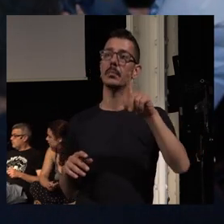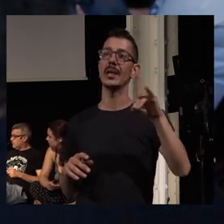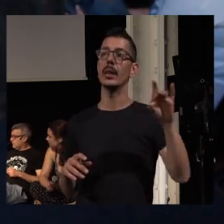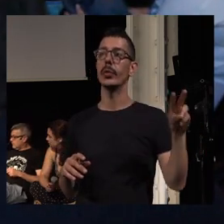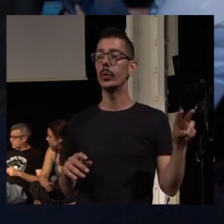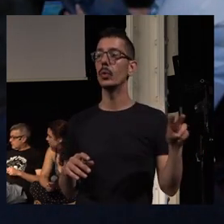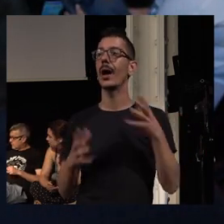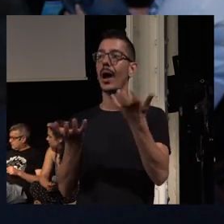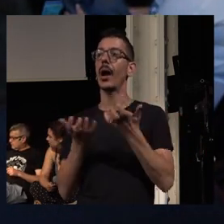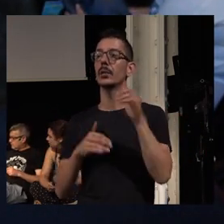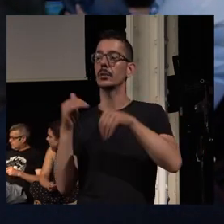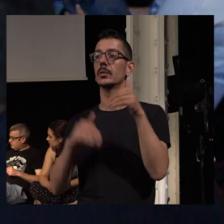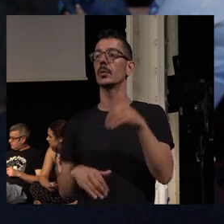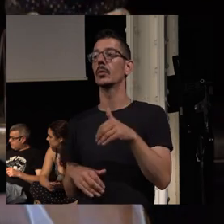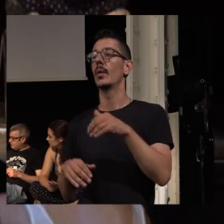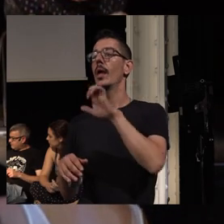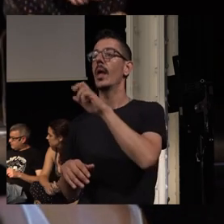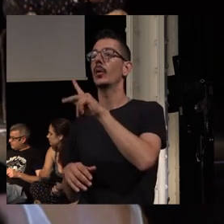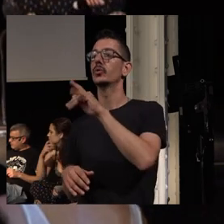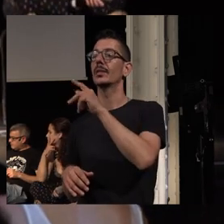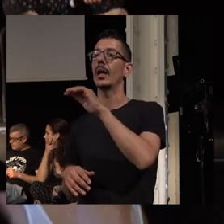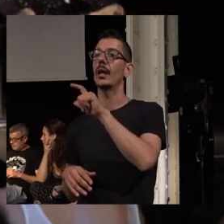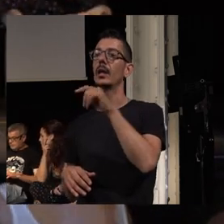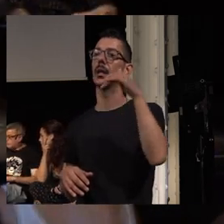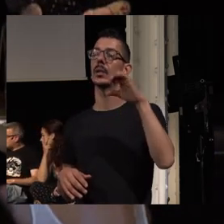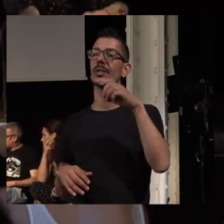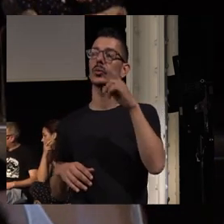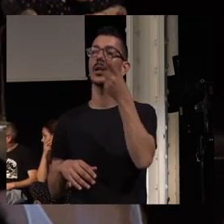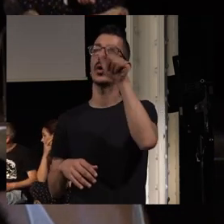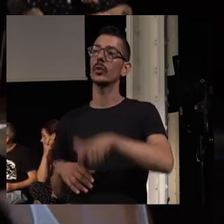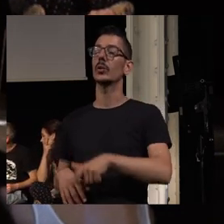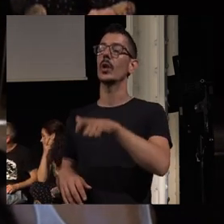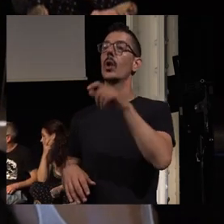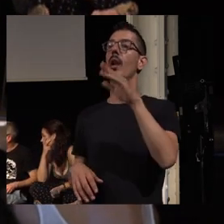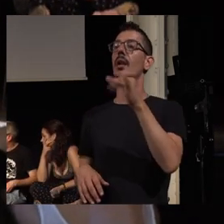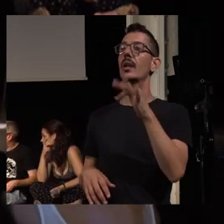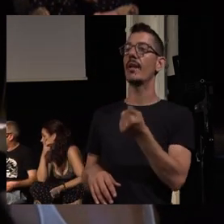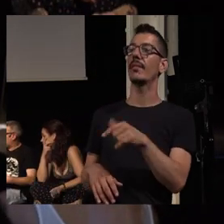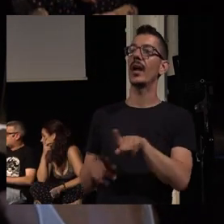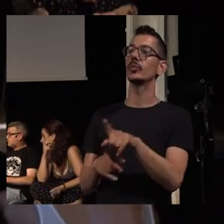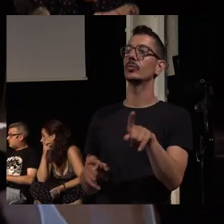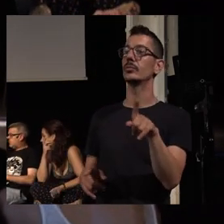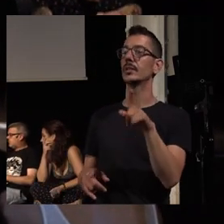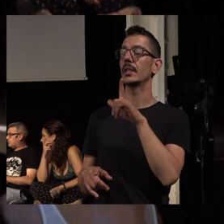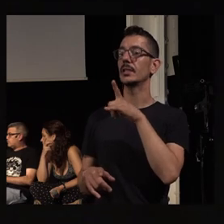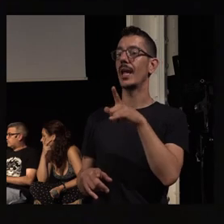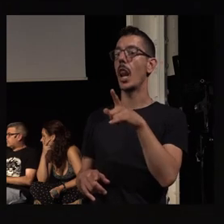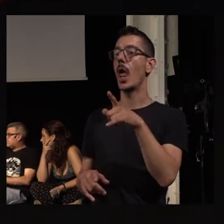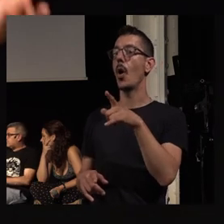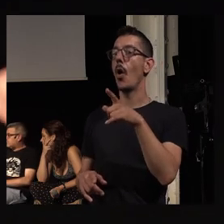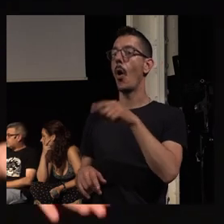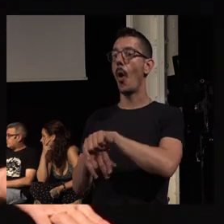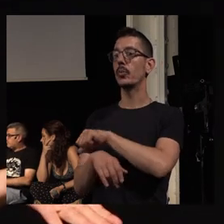sortu Eusko Alkartasuna. En Eusko Alkartasuna hay un señor que se llama Rafa Larreina, que es del Opus Dei y está en contra del aborto. Esto que lo sepáis.